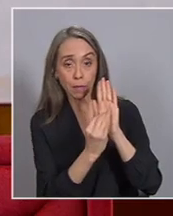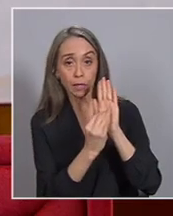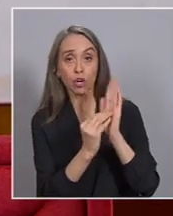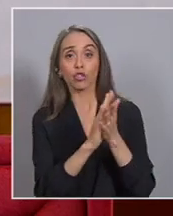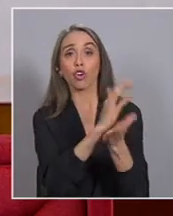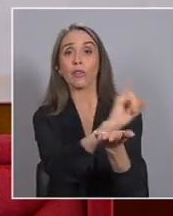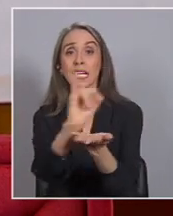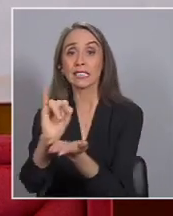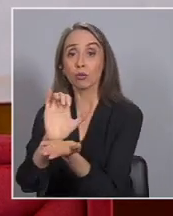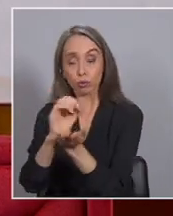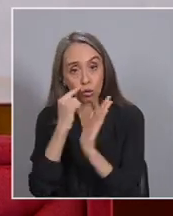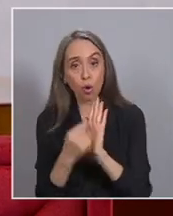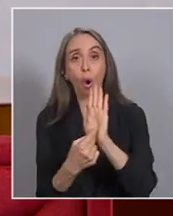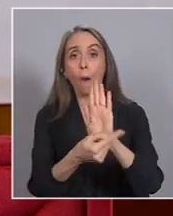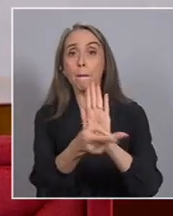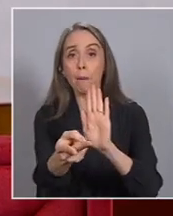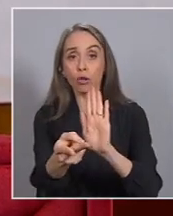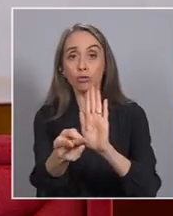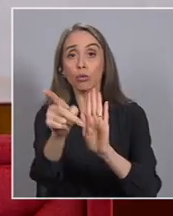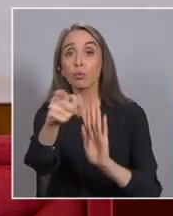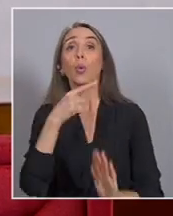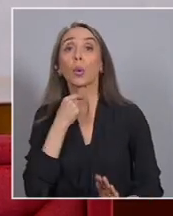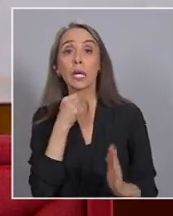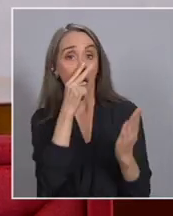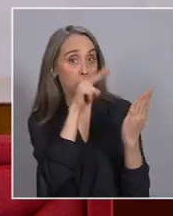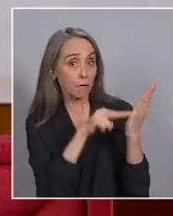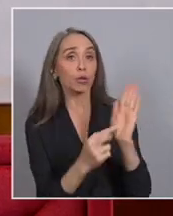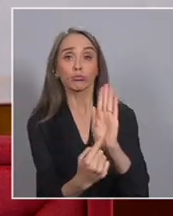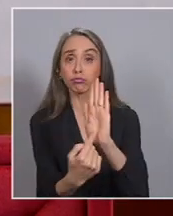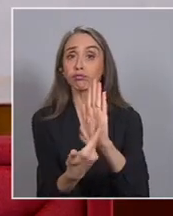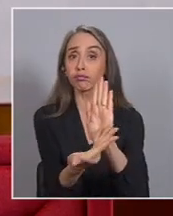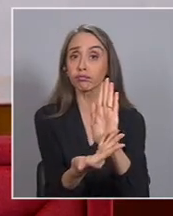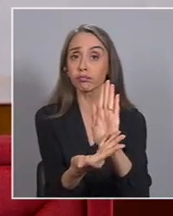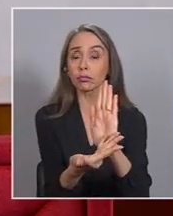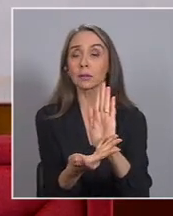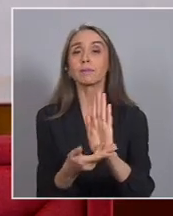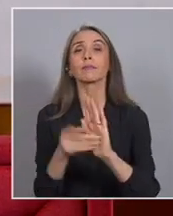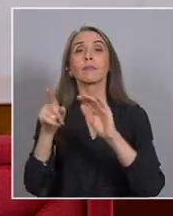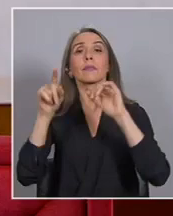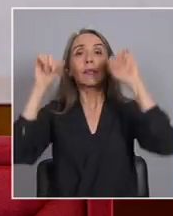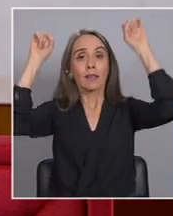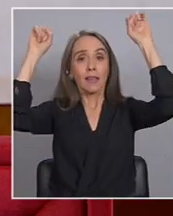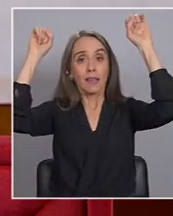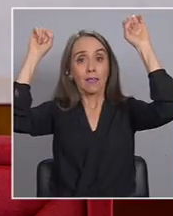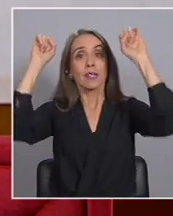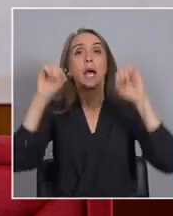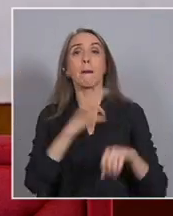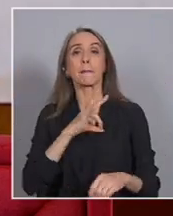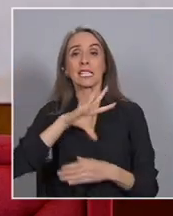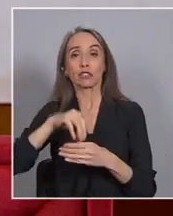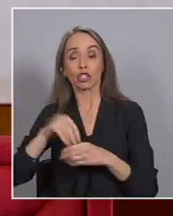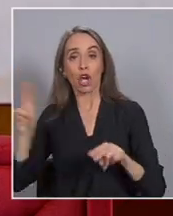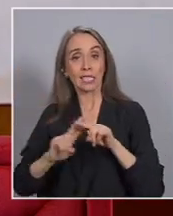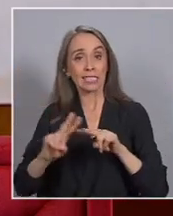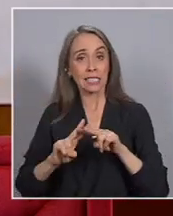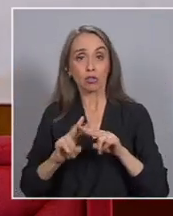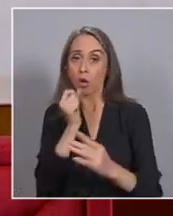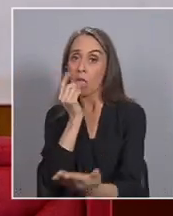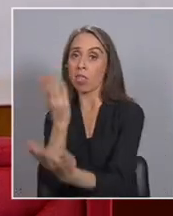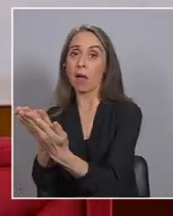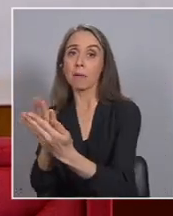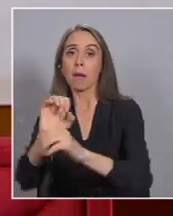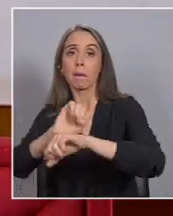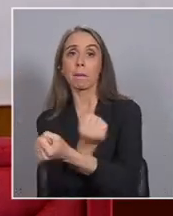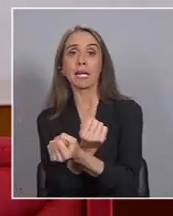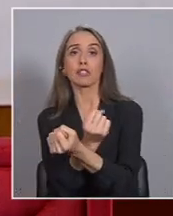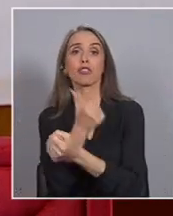las instituciones del Estado para quien quiera verlas. Por acción de la Fiscalía y el Ministerio del Interior, están presos los cabecillas de la